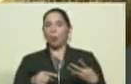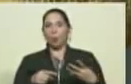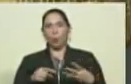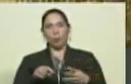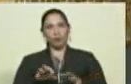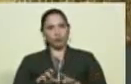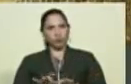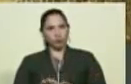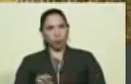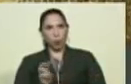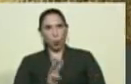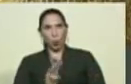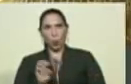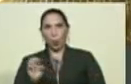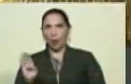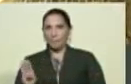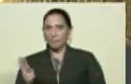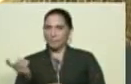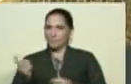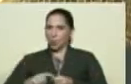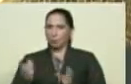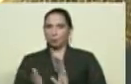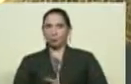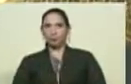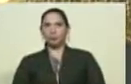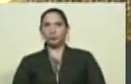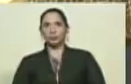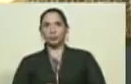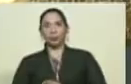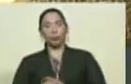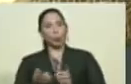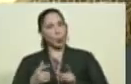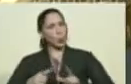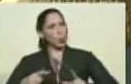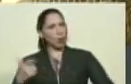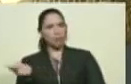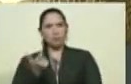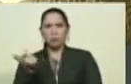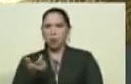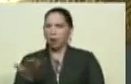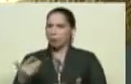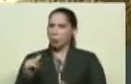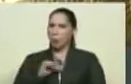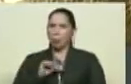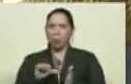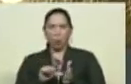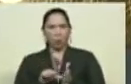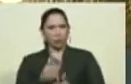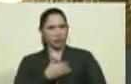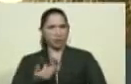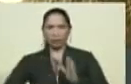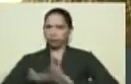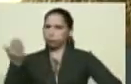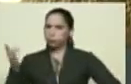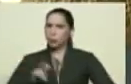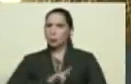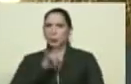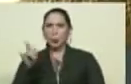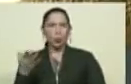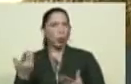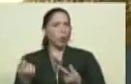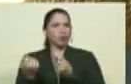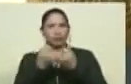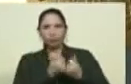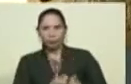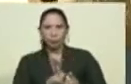página web donde puedes incorporarte, donde puedes buscar el sitio donde quieres ir, en qué posada puedes llegar, de qué forma, cuánto cuesta. Todo eso